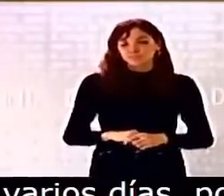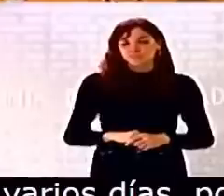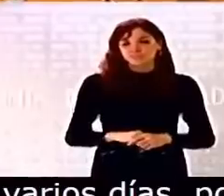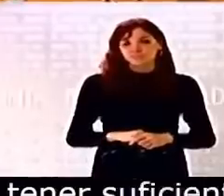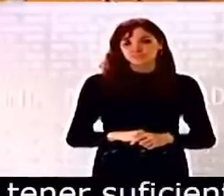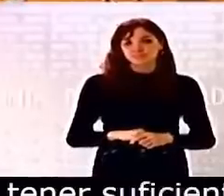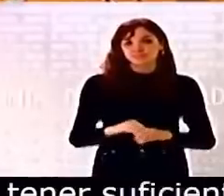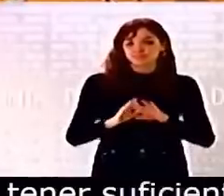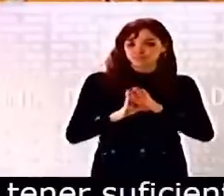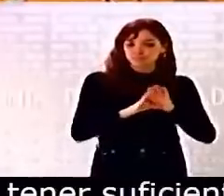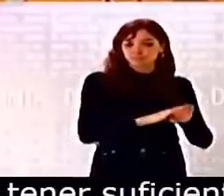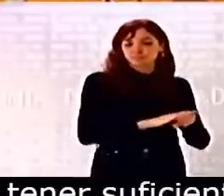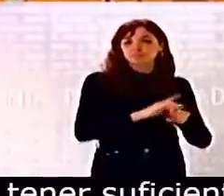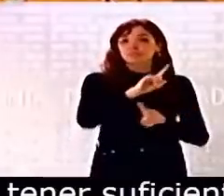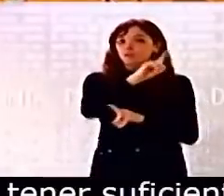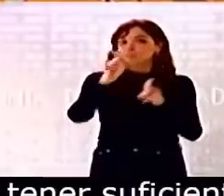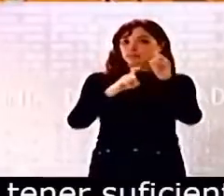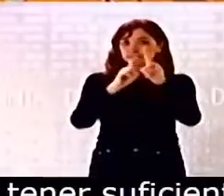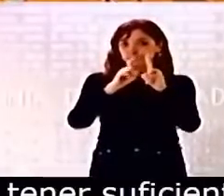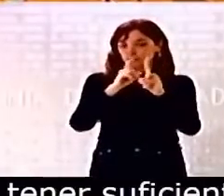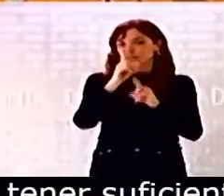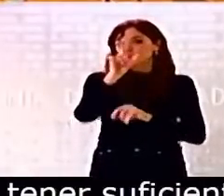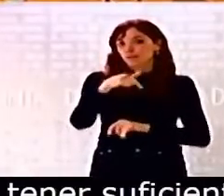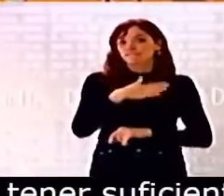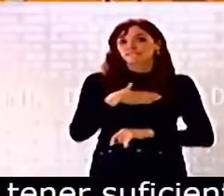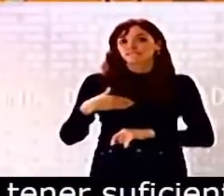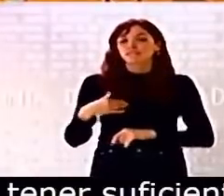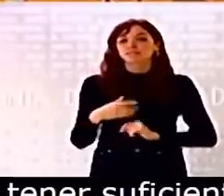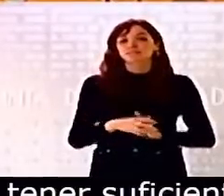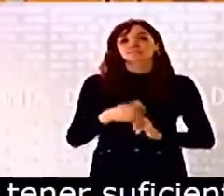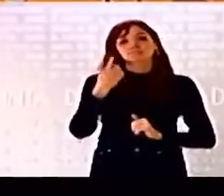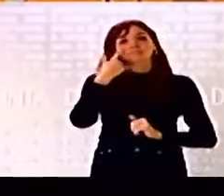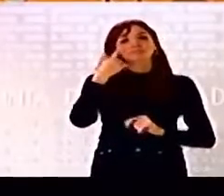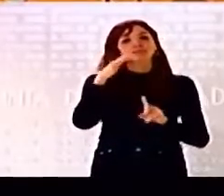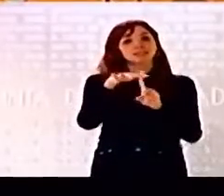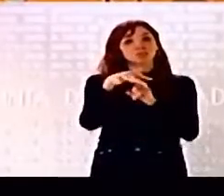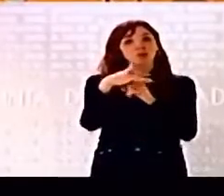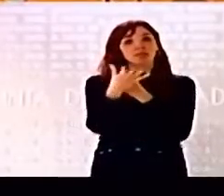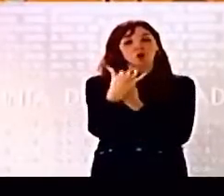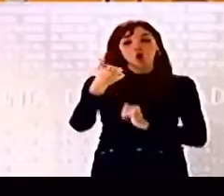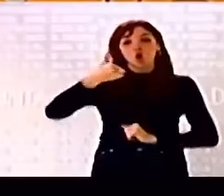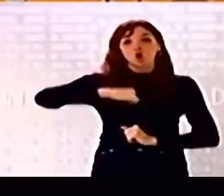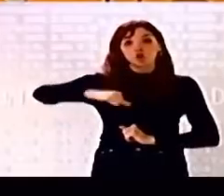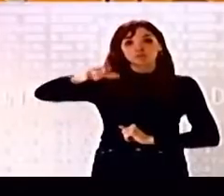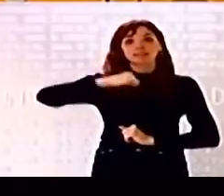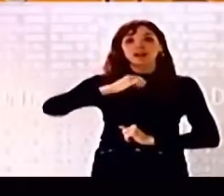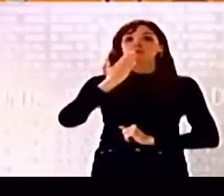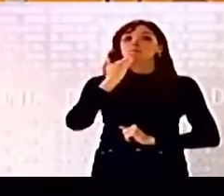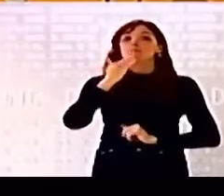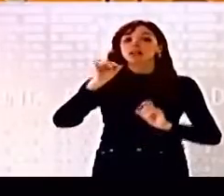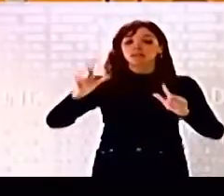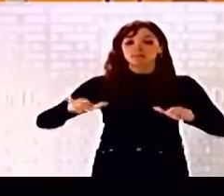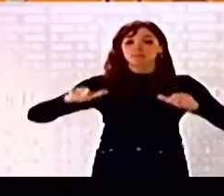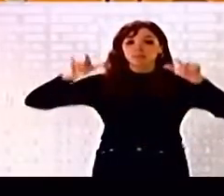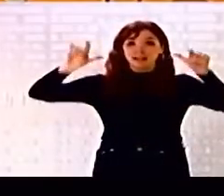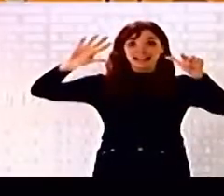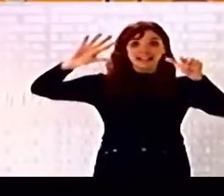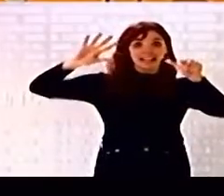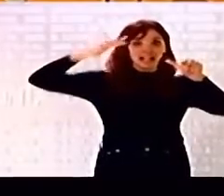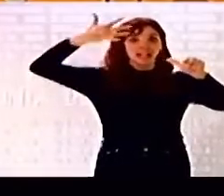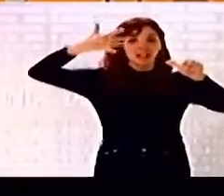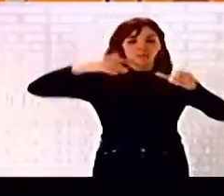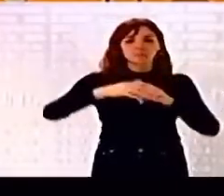Y la última, quería preguntarle por la situación de la planta quinta del Hospital de Mérida, una de las plantas